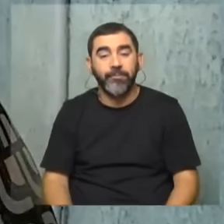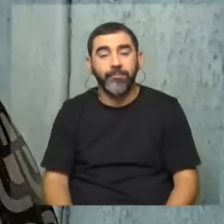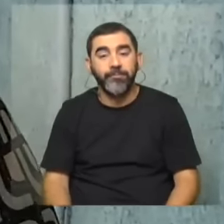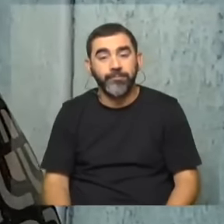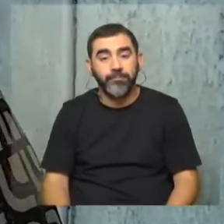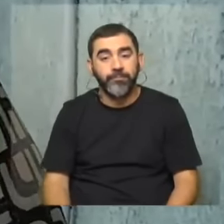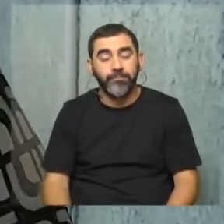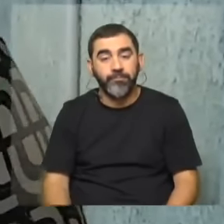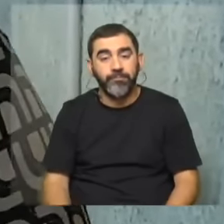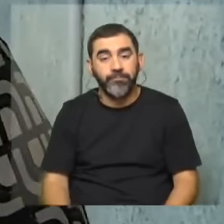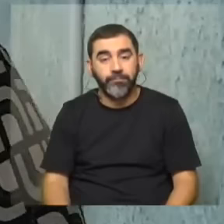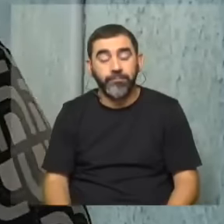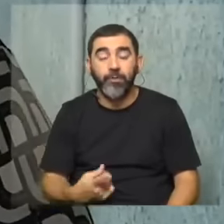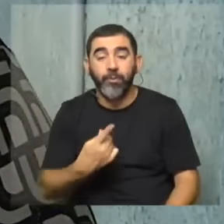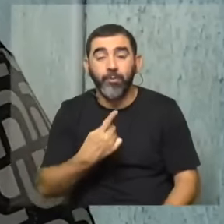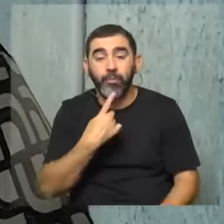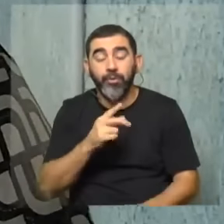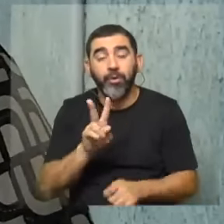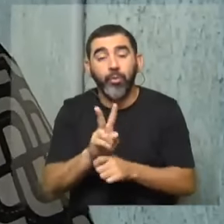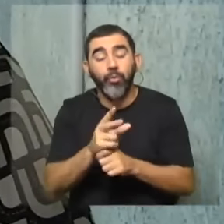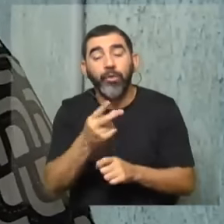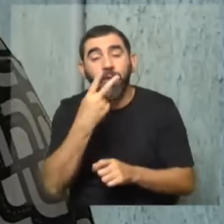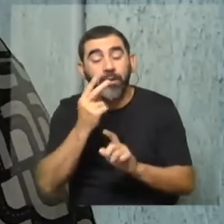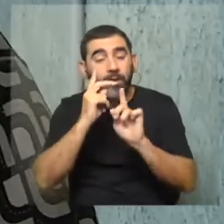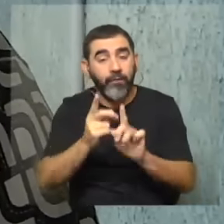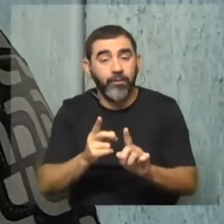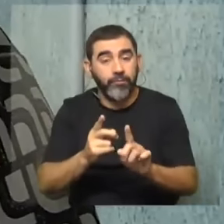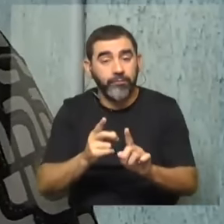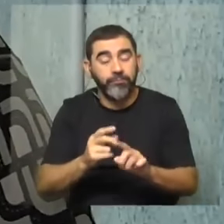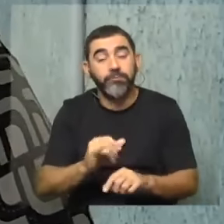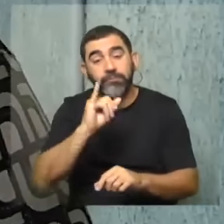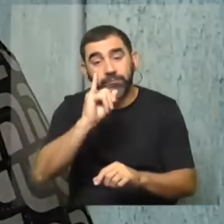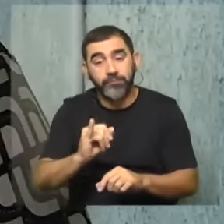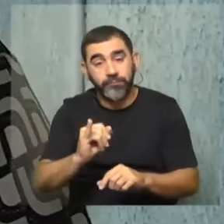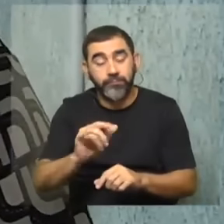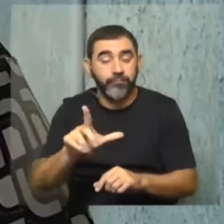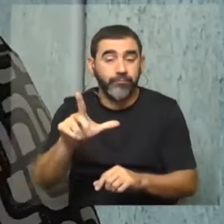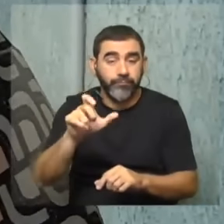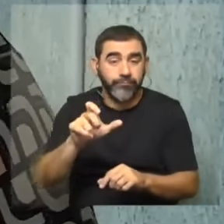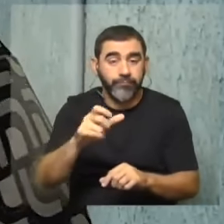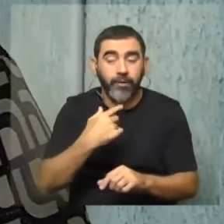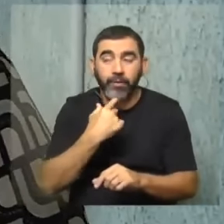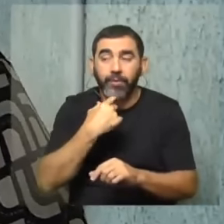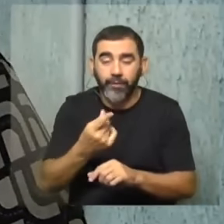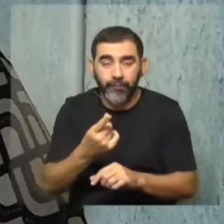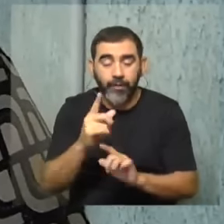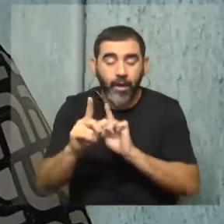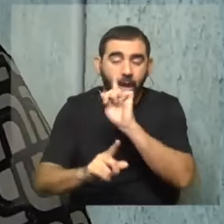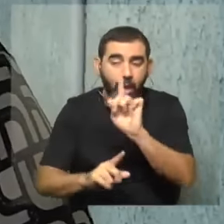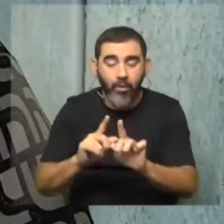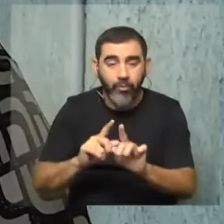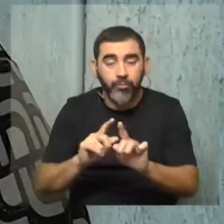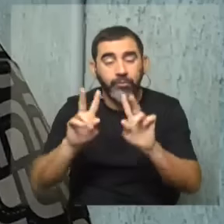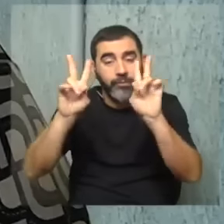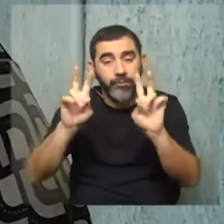ámbitos y en la política de control de tabaco también o sea que sí sí obviamente hay un debilitamiento en algunas